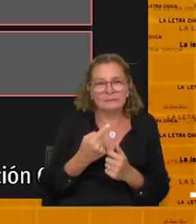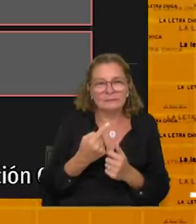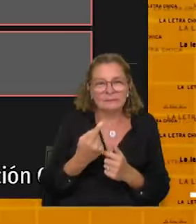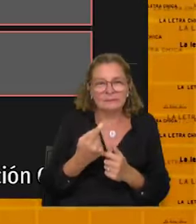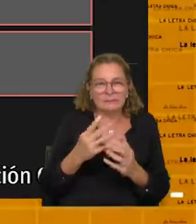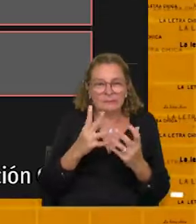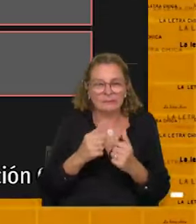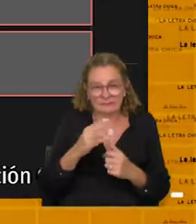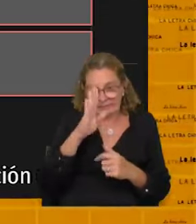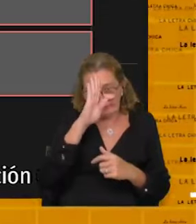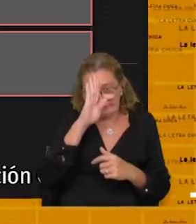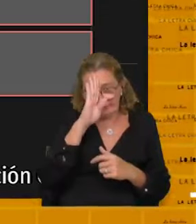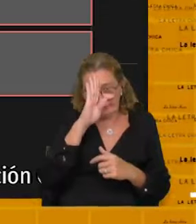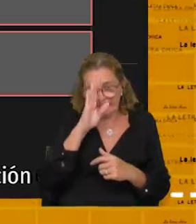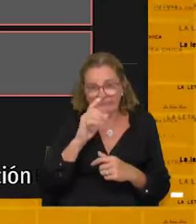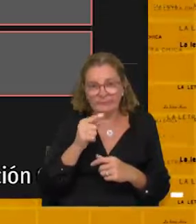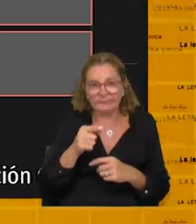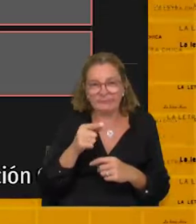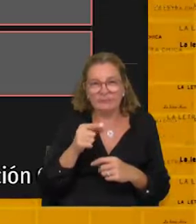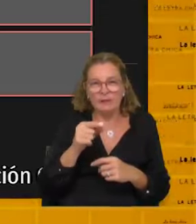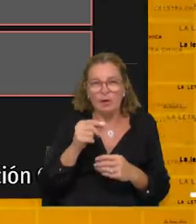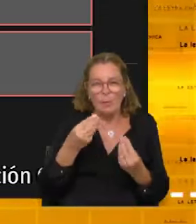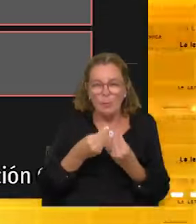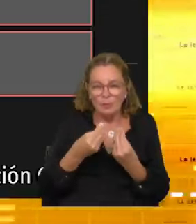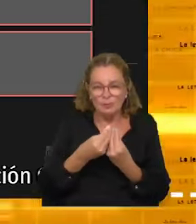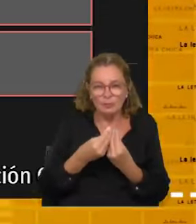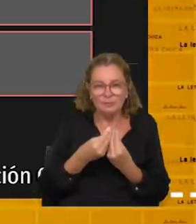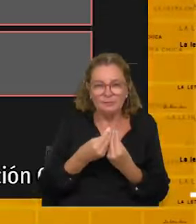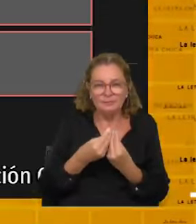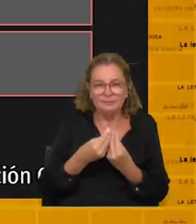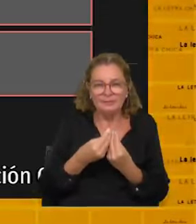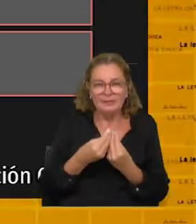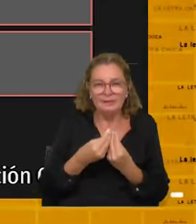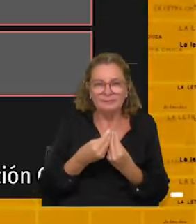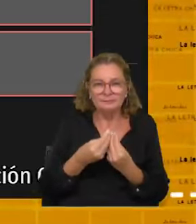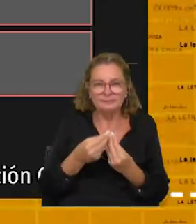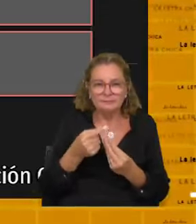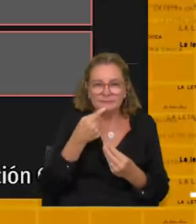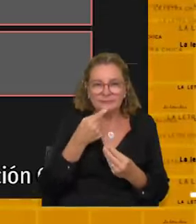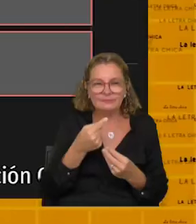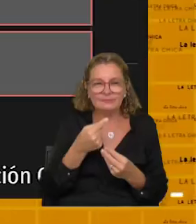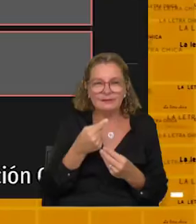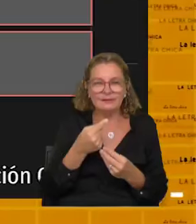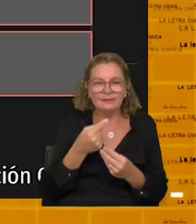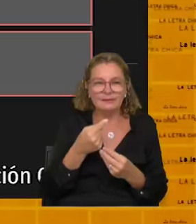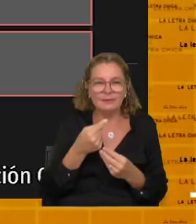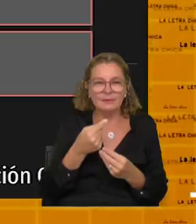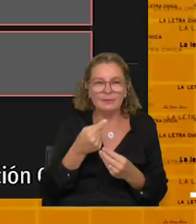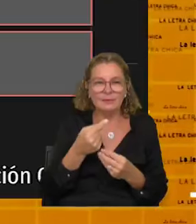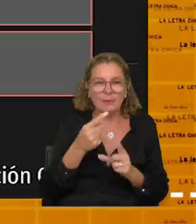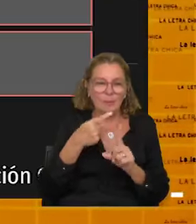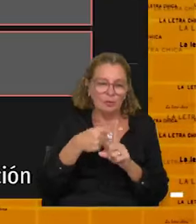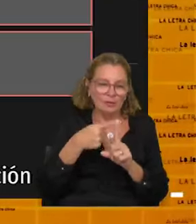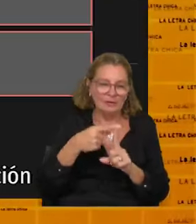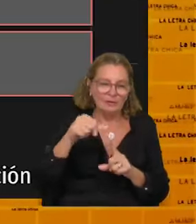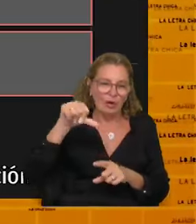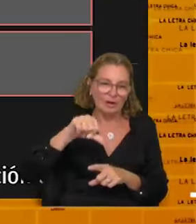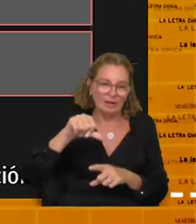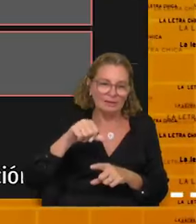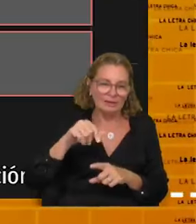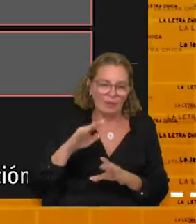modelo que aprendió de miles y miles de tweets digamos clasificados Man manualmente a clasificar si es positivo negativo o